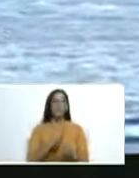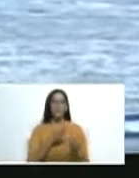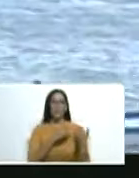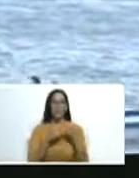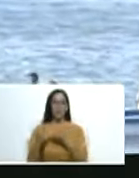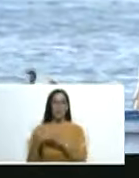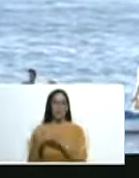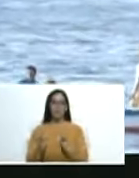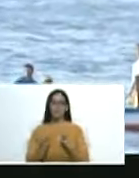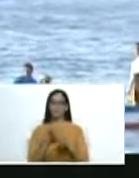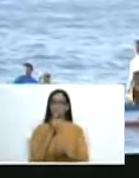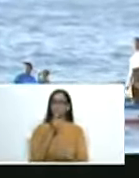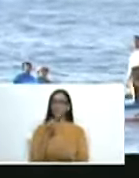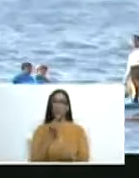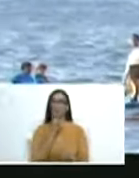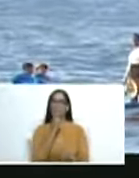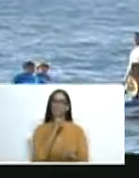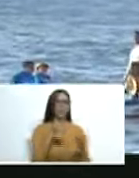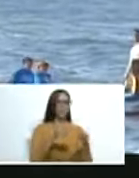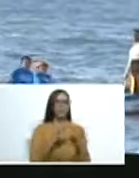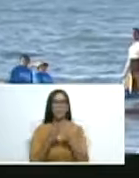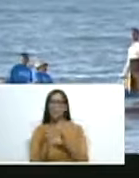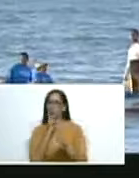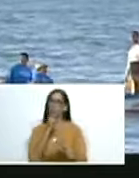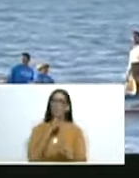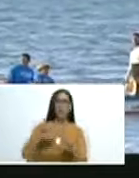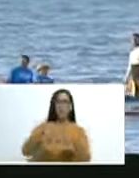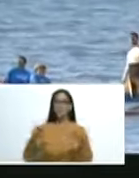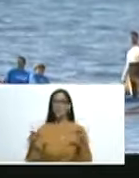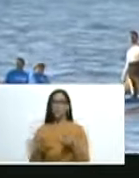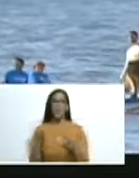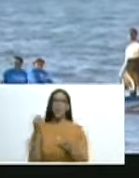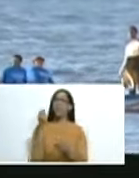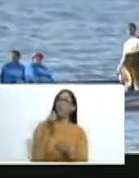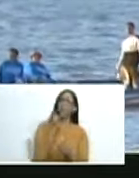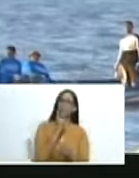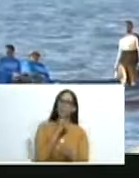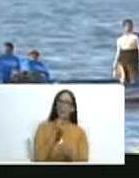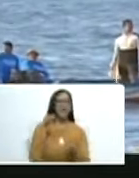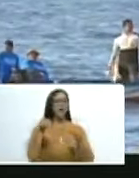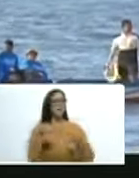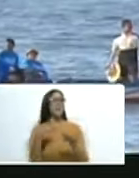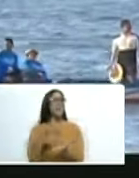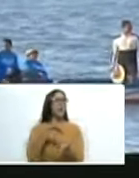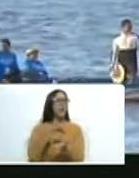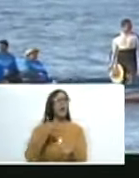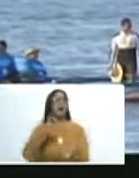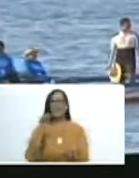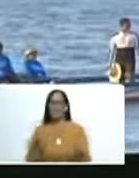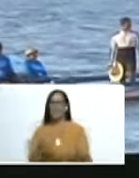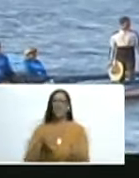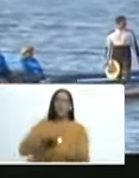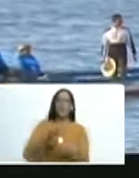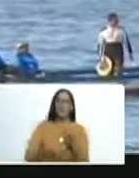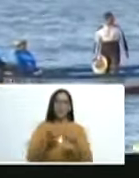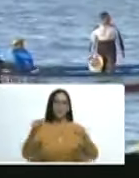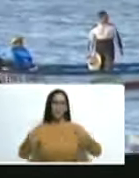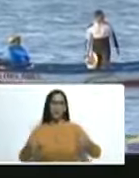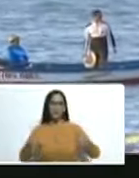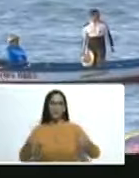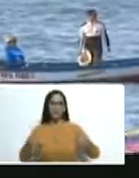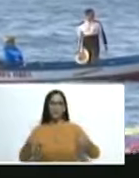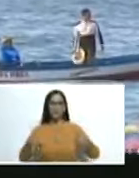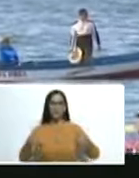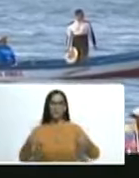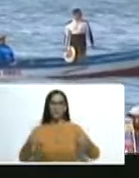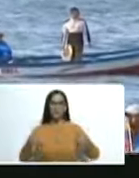a preguntar, ¿y qué, cómo se llama esta comunidad? ¿Y cómo se llama esta zona? ¿Y cómo se llama acá? ¿Y qué problema hay acá? ¿Y qué podemos hacer acá?